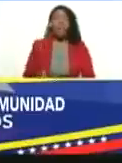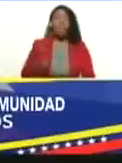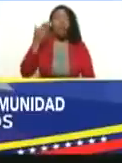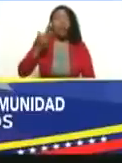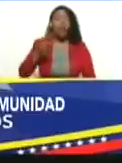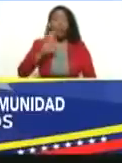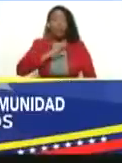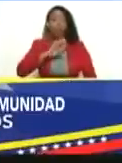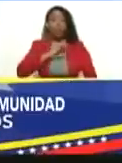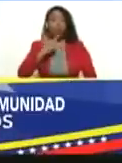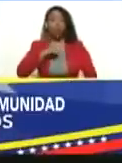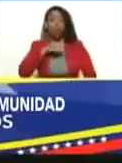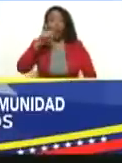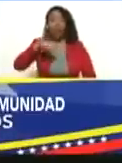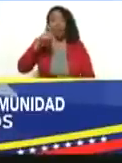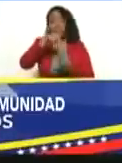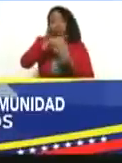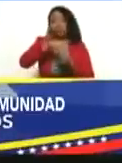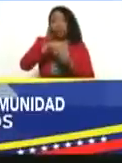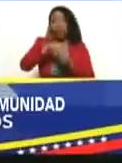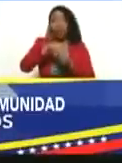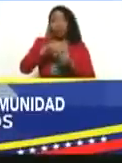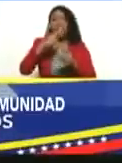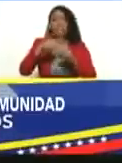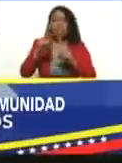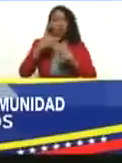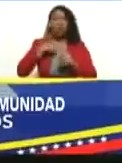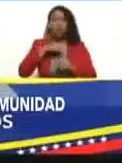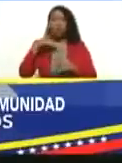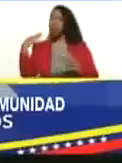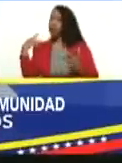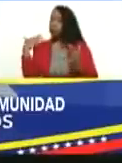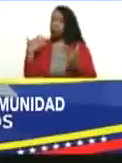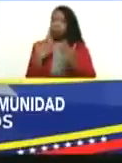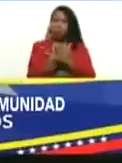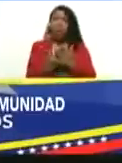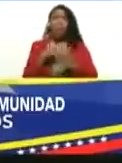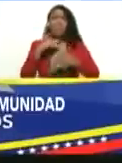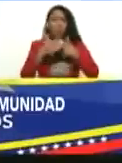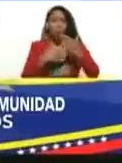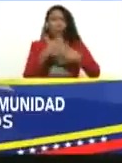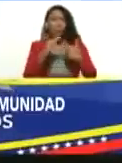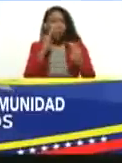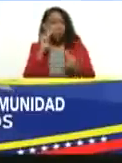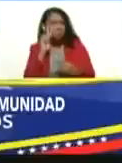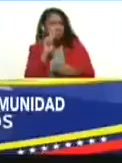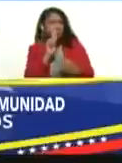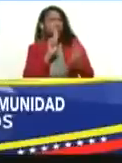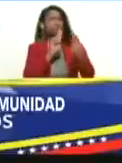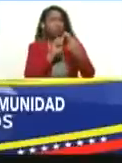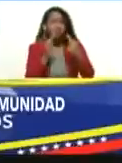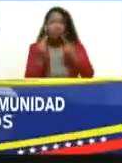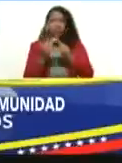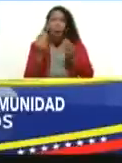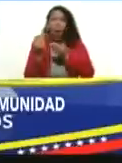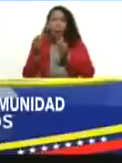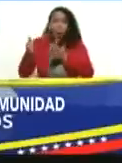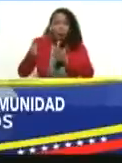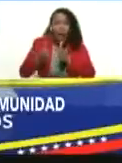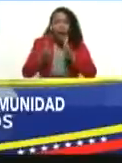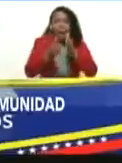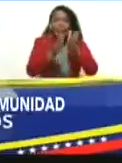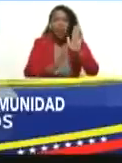petrolera pero así todo hemos venido encontrando nuestro nuestro camino de crecimiento de desarrollo de